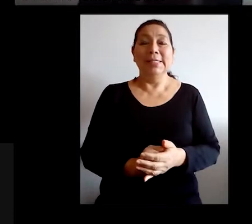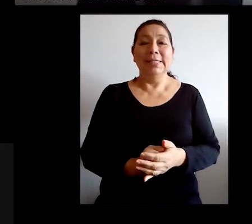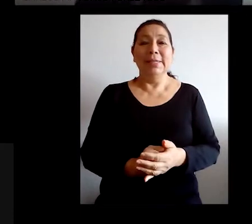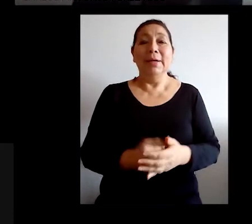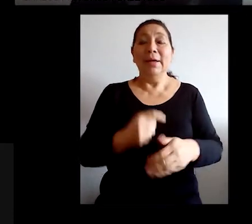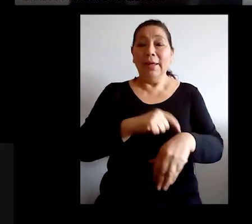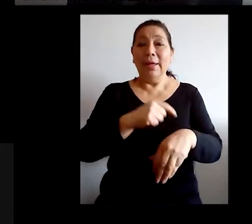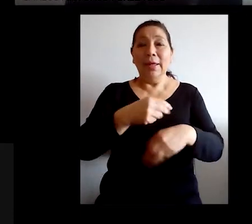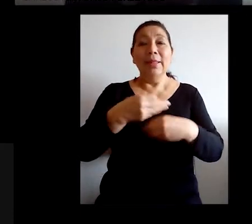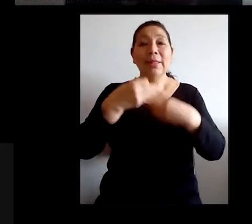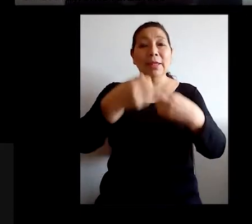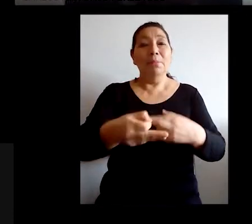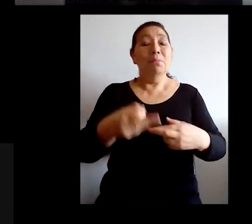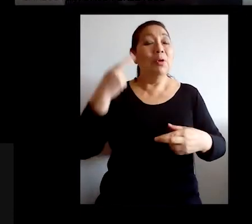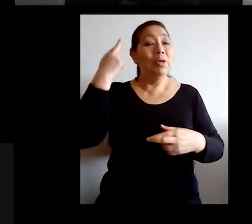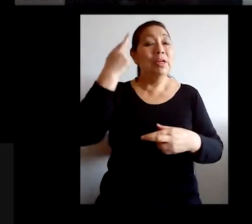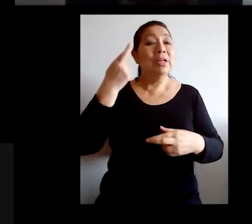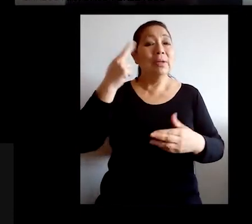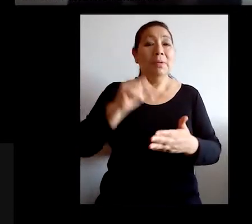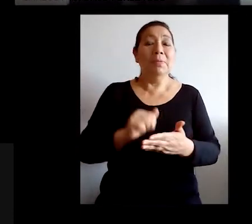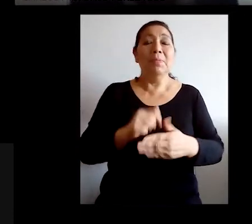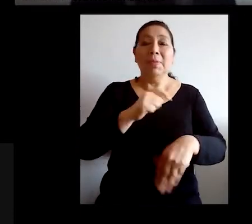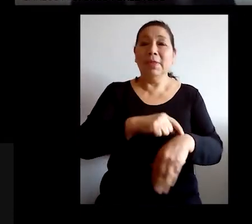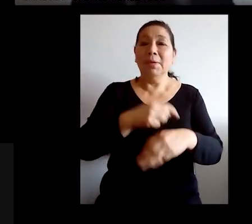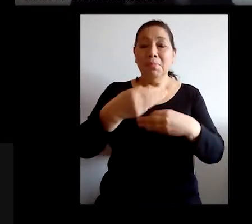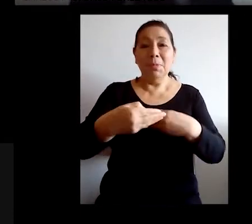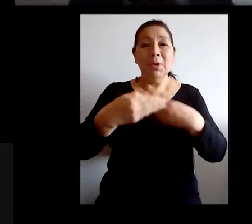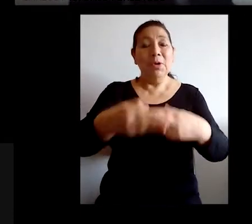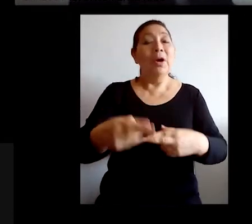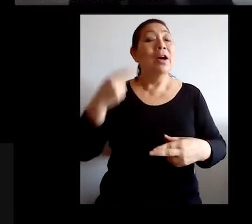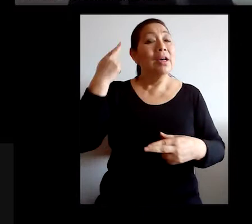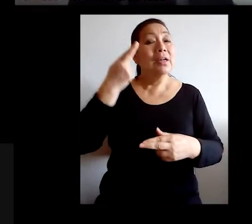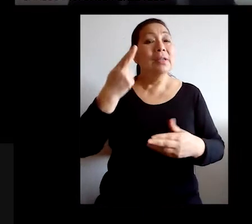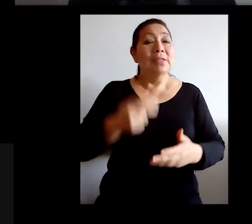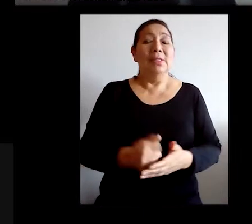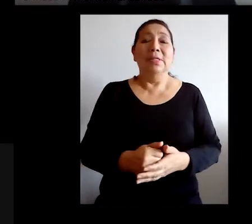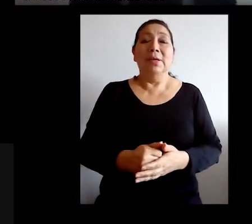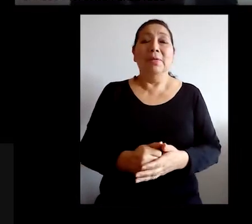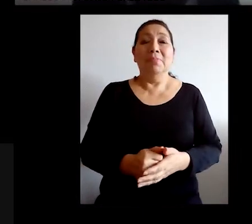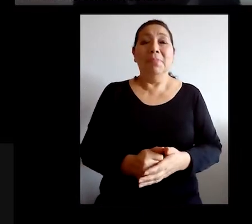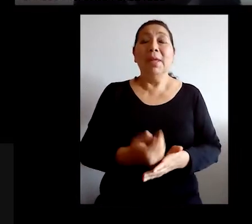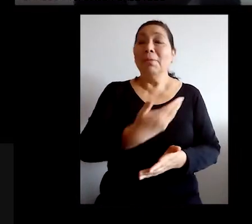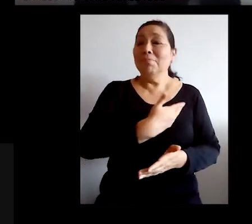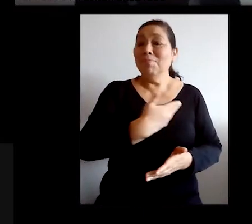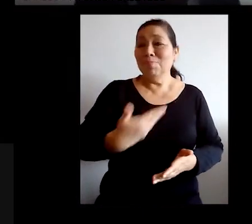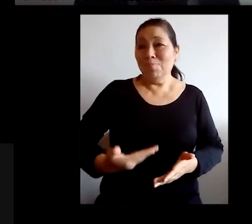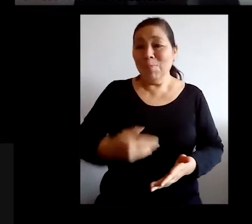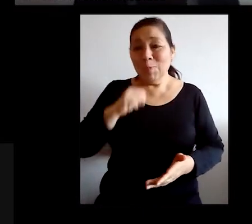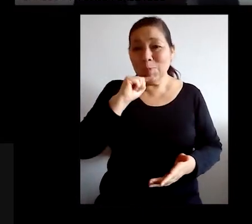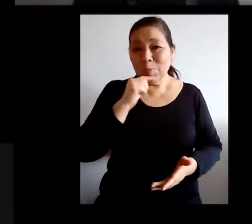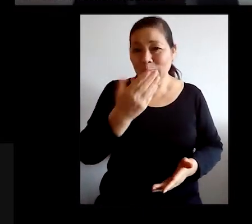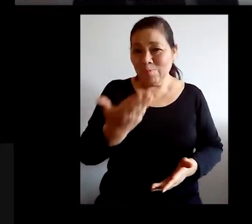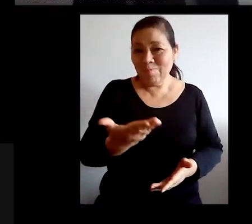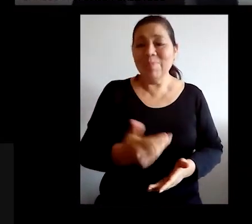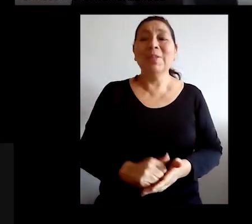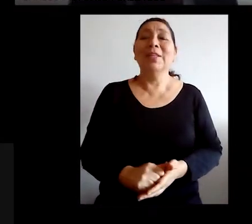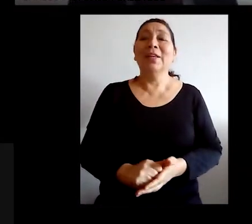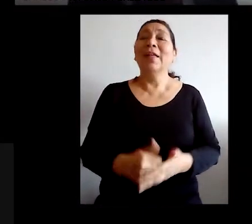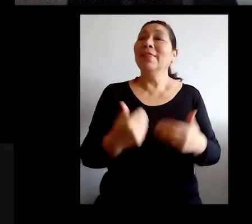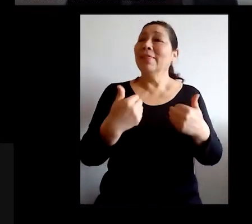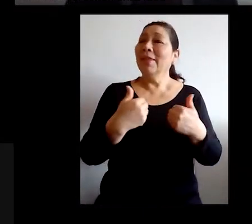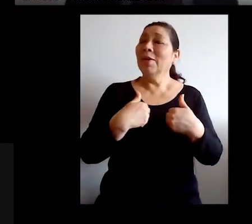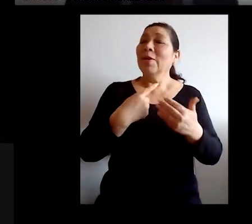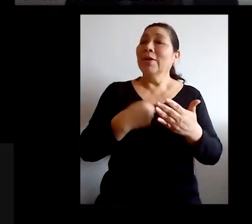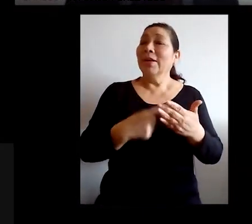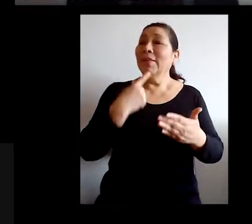el plazo razonable. El plazo razonable. Señorita presidenta, tengo que